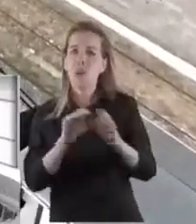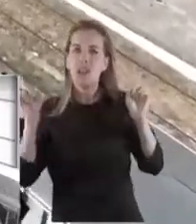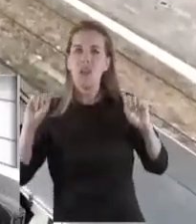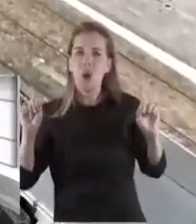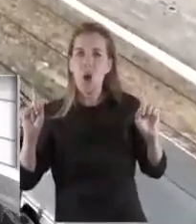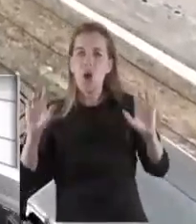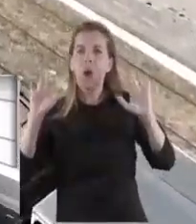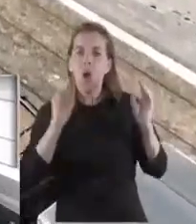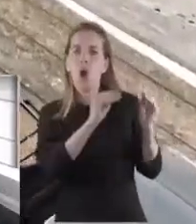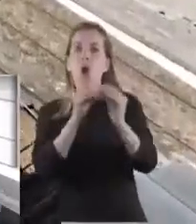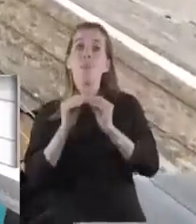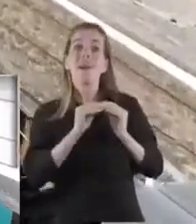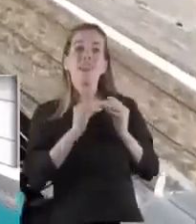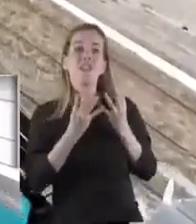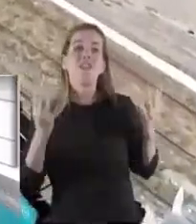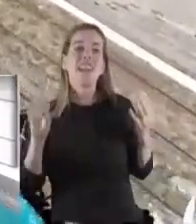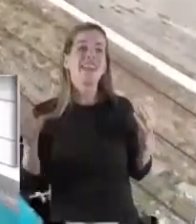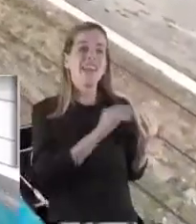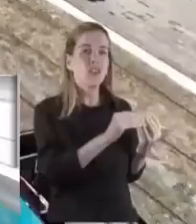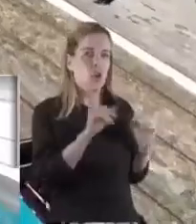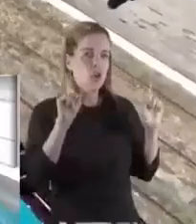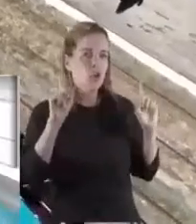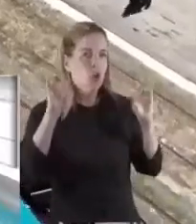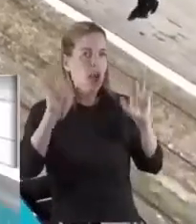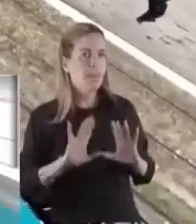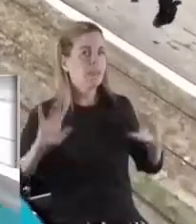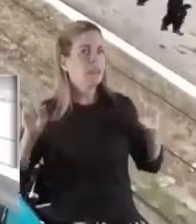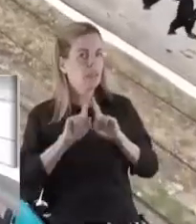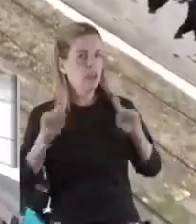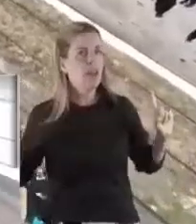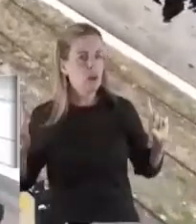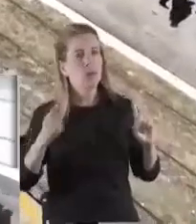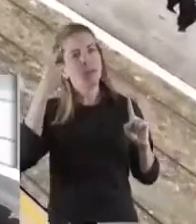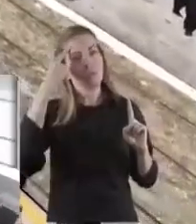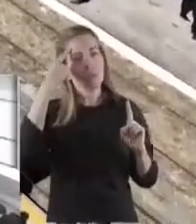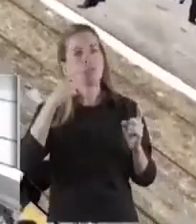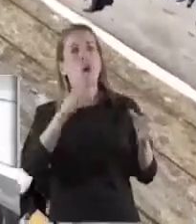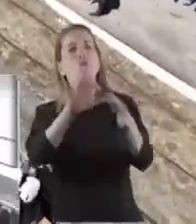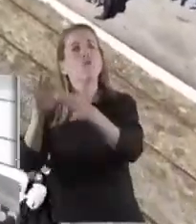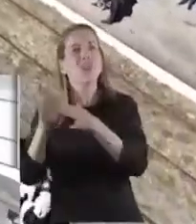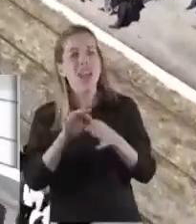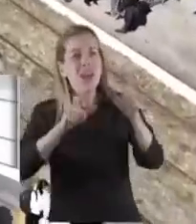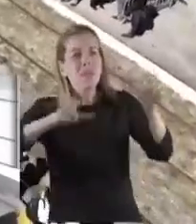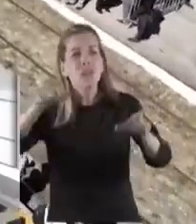alberto fernández en la provincia de santa fe hablando de la importancia y la conectividad de los trenes son réditos